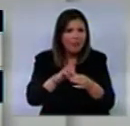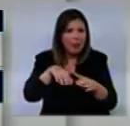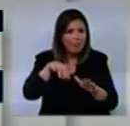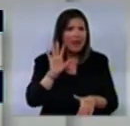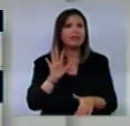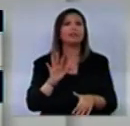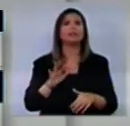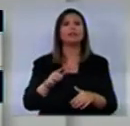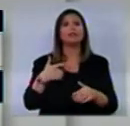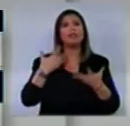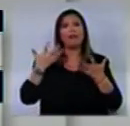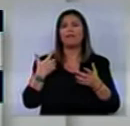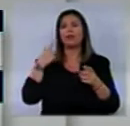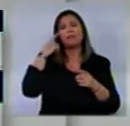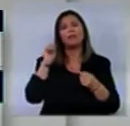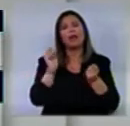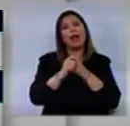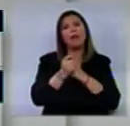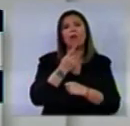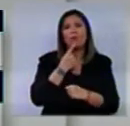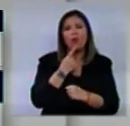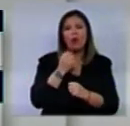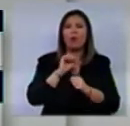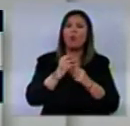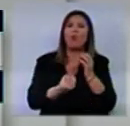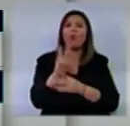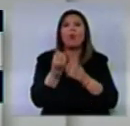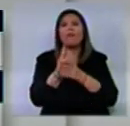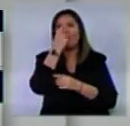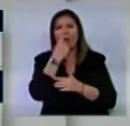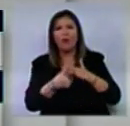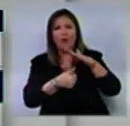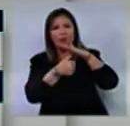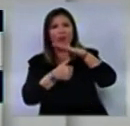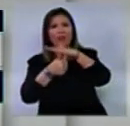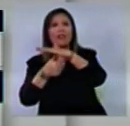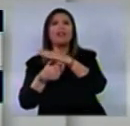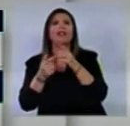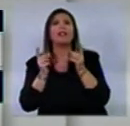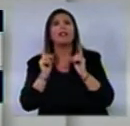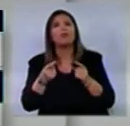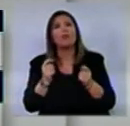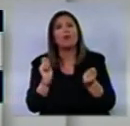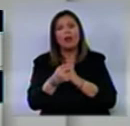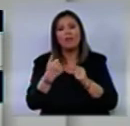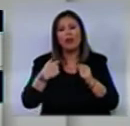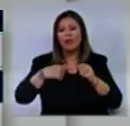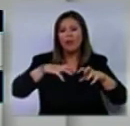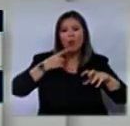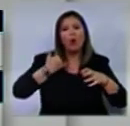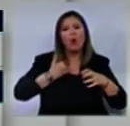cambio un momento de renovación política con nuevos liderazgos con la vocación de desburocratizar se tratar de